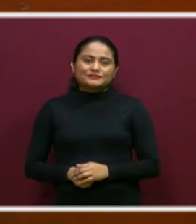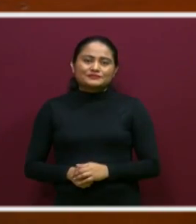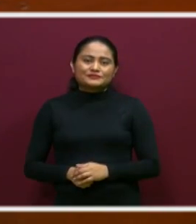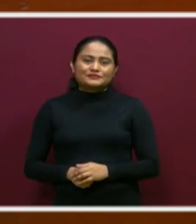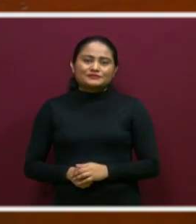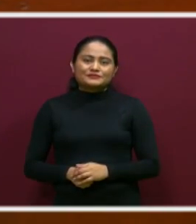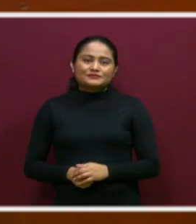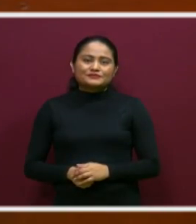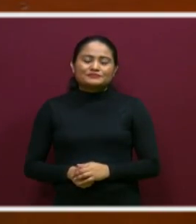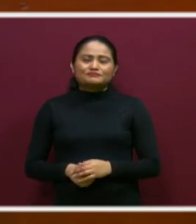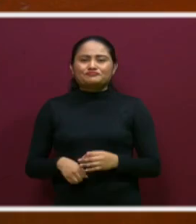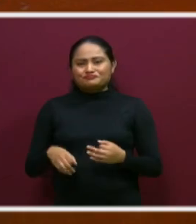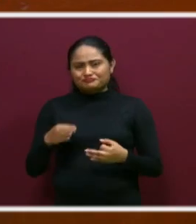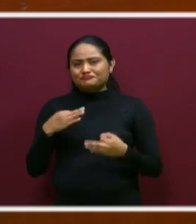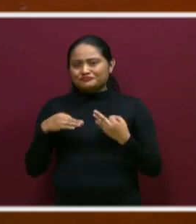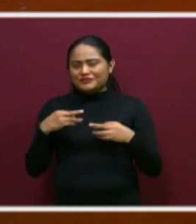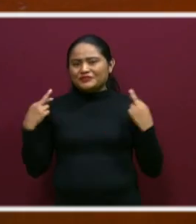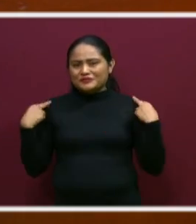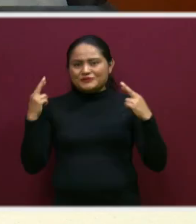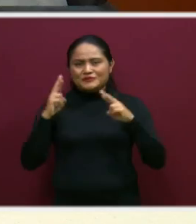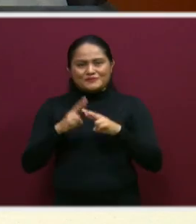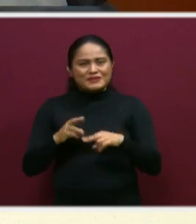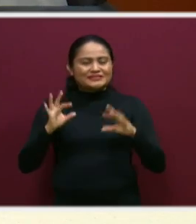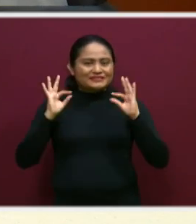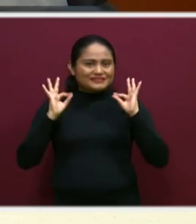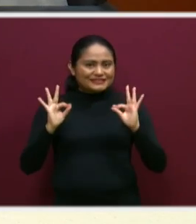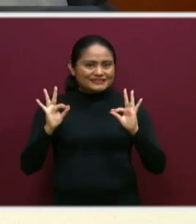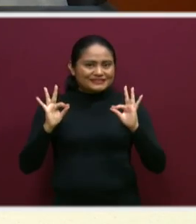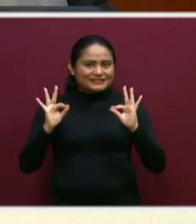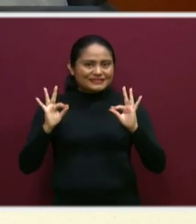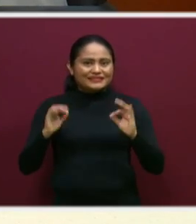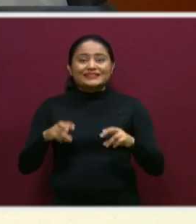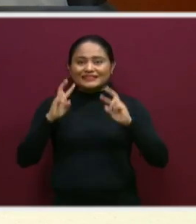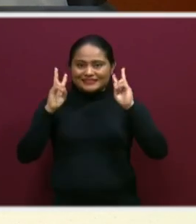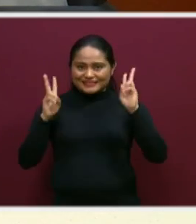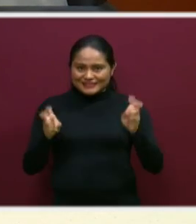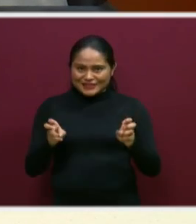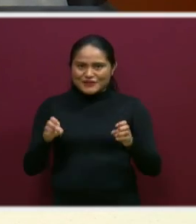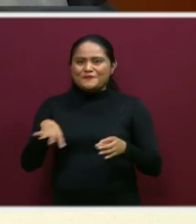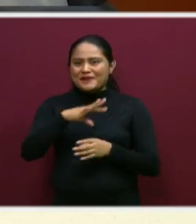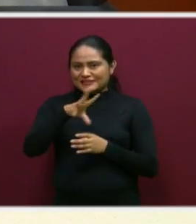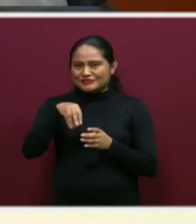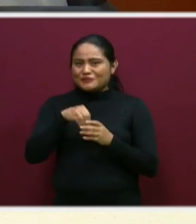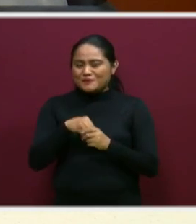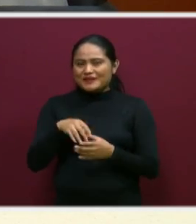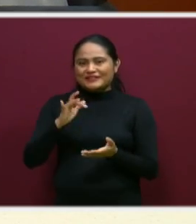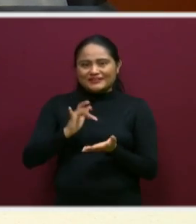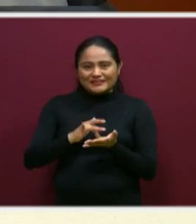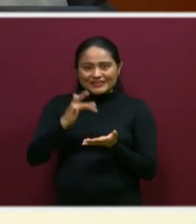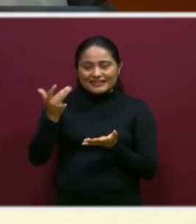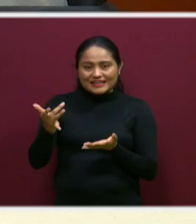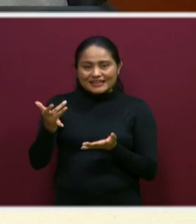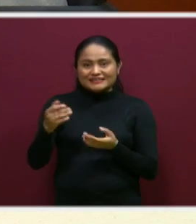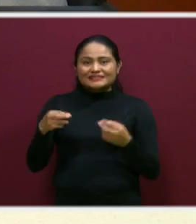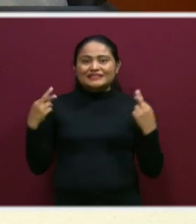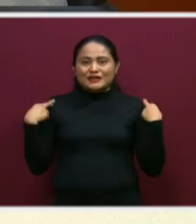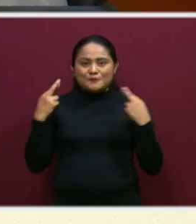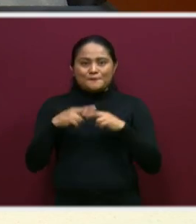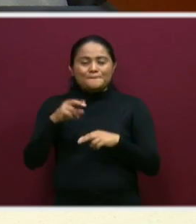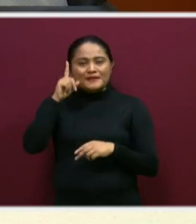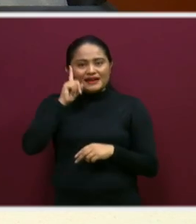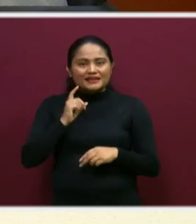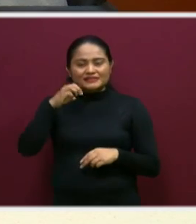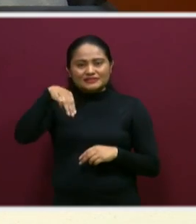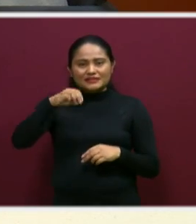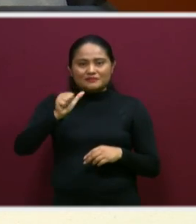de los ponentes y de los talleristas en temas muy muy completos les agradecemos muchísimo la presencia de la maestra maribel filigrana gracias como siempre